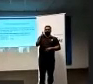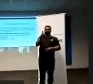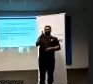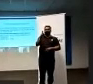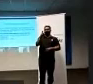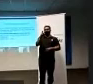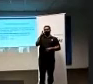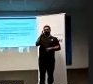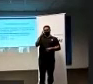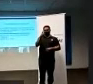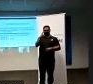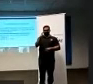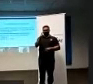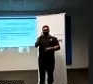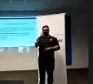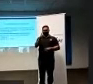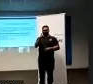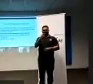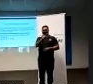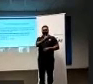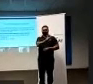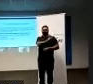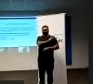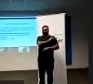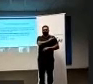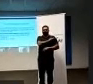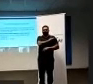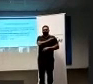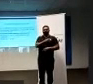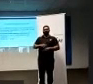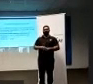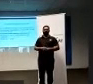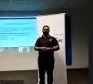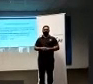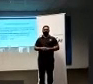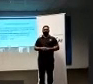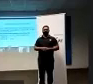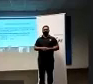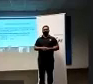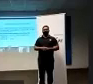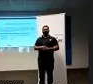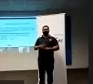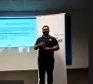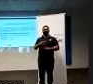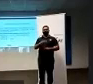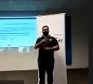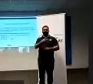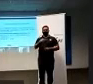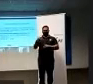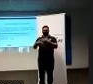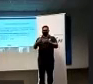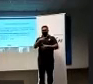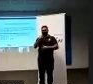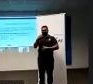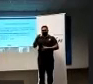vacunación y 0,1% era en el grupo placebo. ¿Dónde aparecieron estas linfadenopatías? Principalmente en la